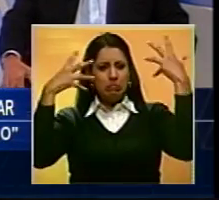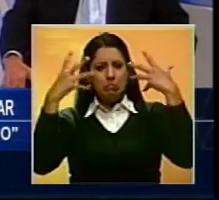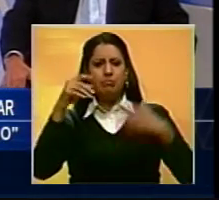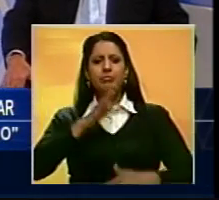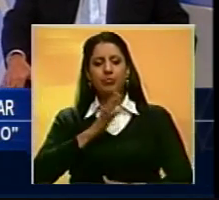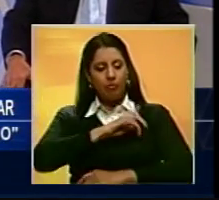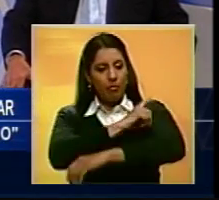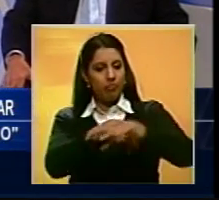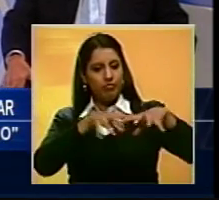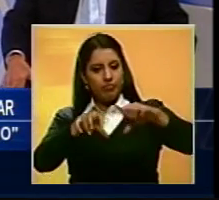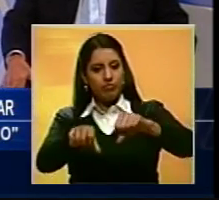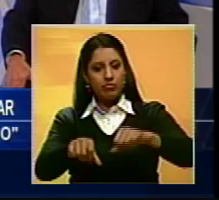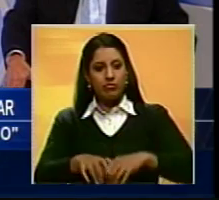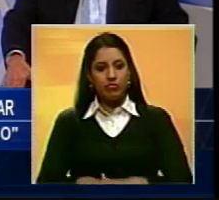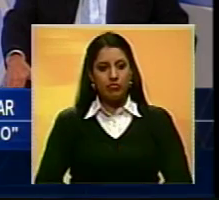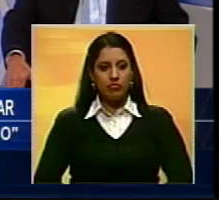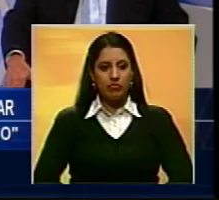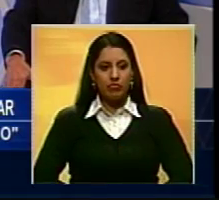alcanzar el poder.